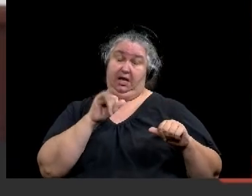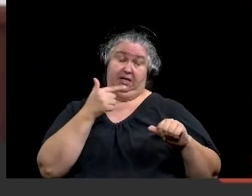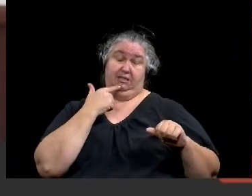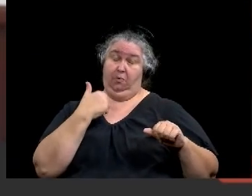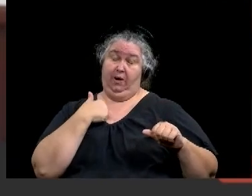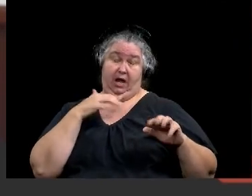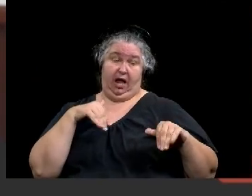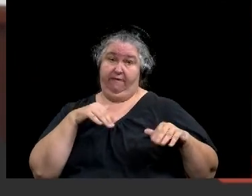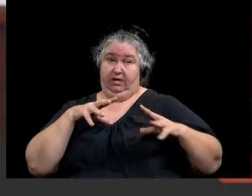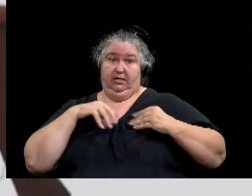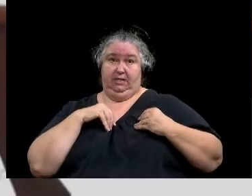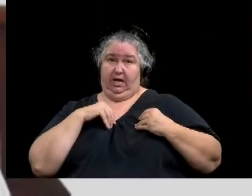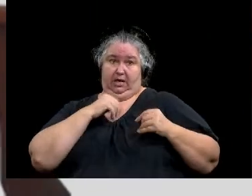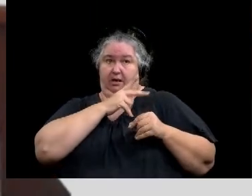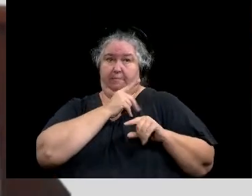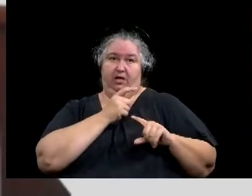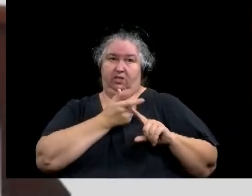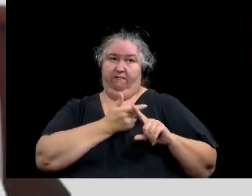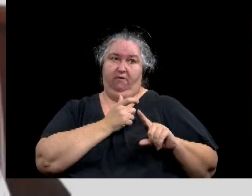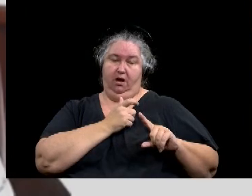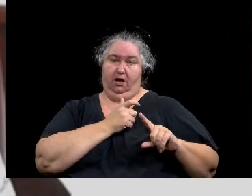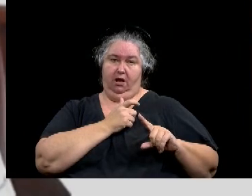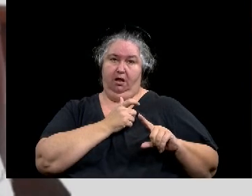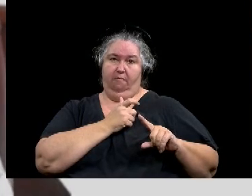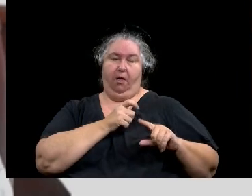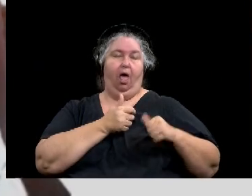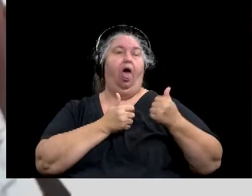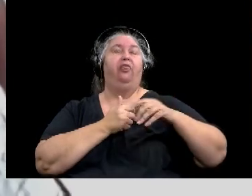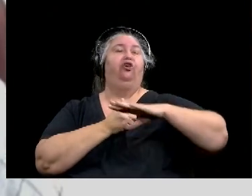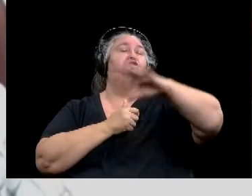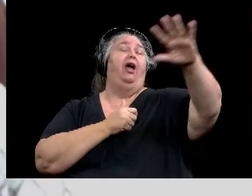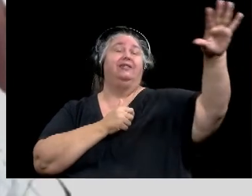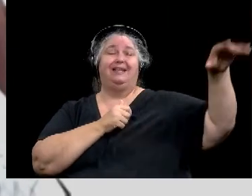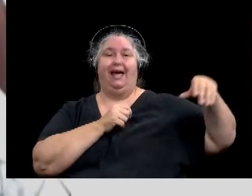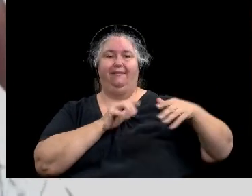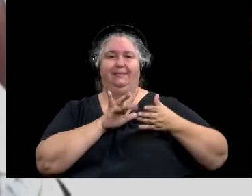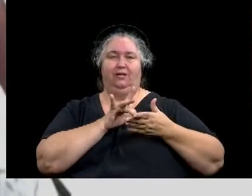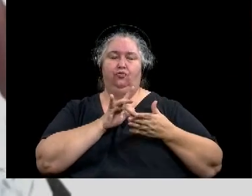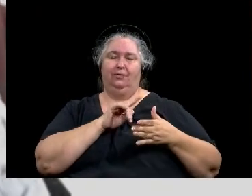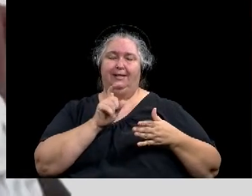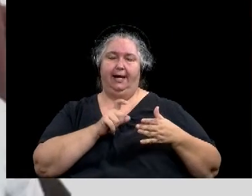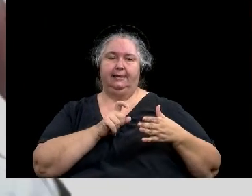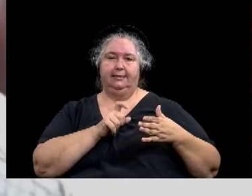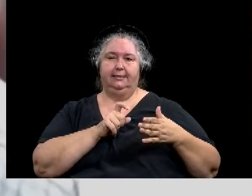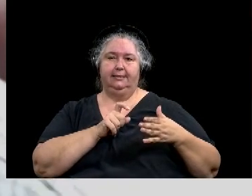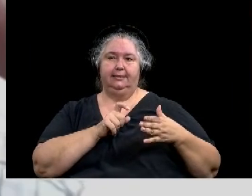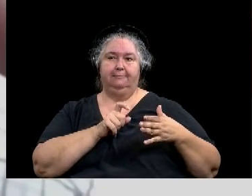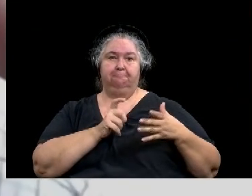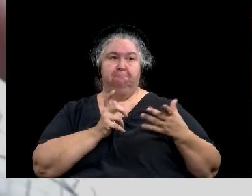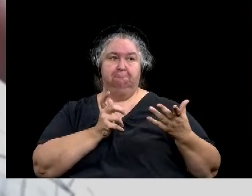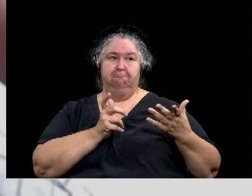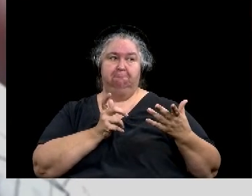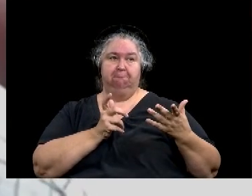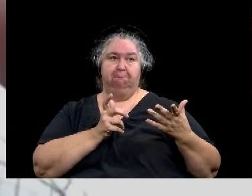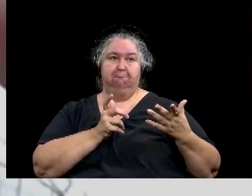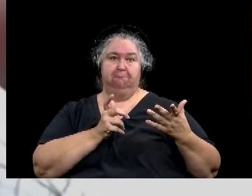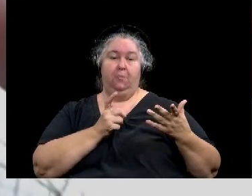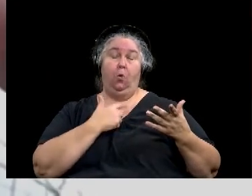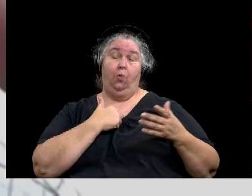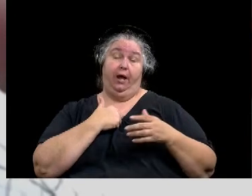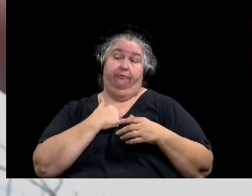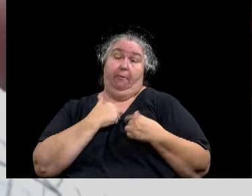nosotros no hemos dado otro pacientes de otras regiones de nuestra región